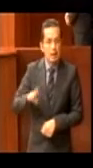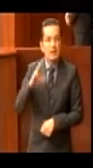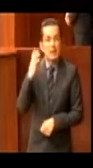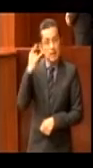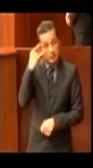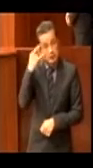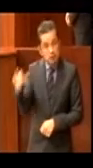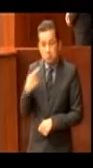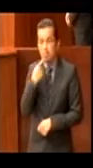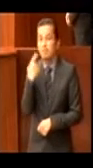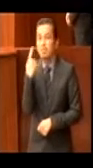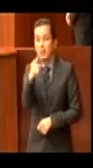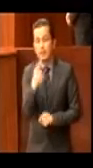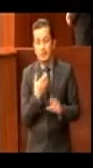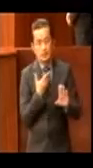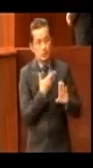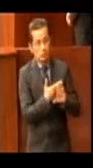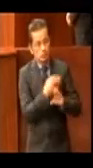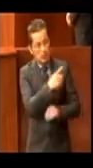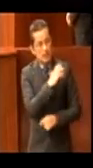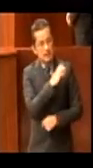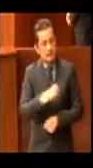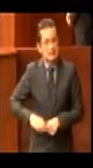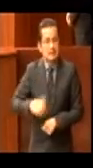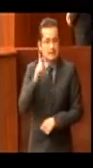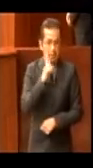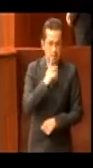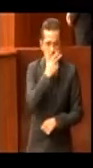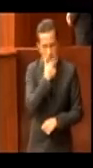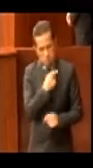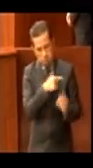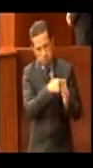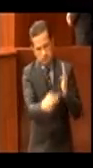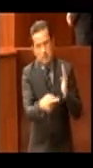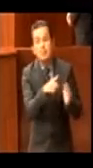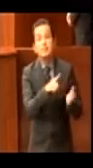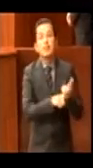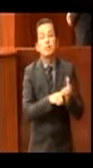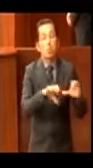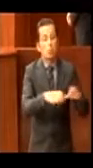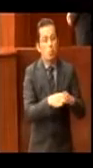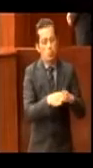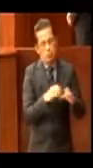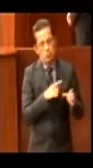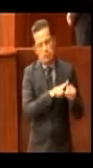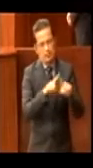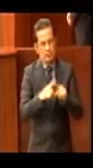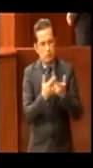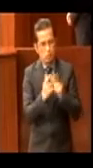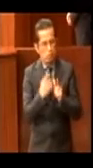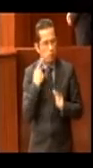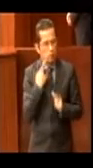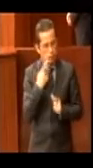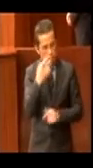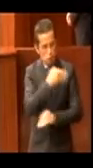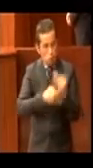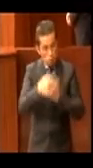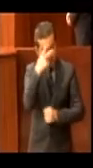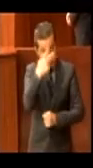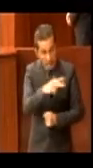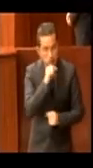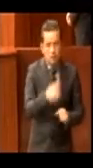al frente en contra de las candidatas y candidatos de las coaliciones todos por méxico y campeche para todos